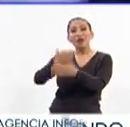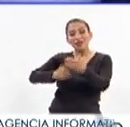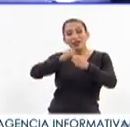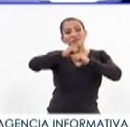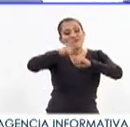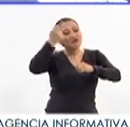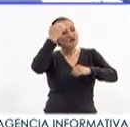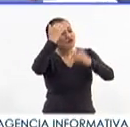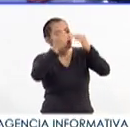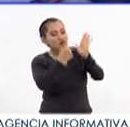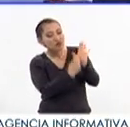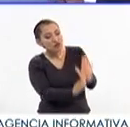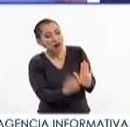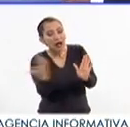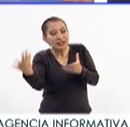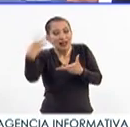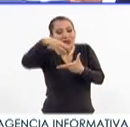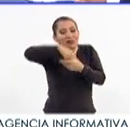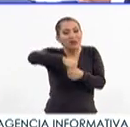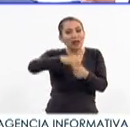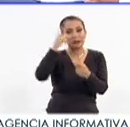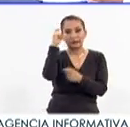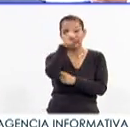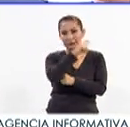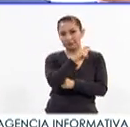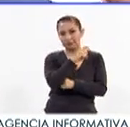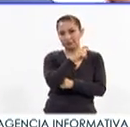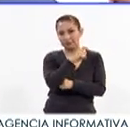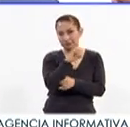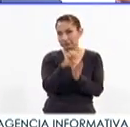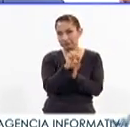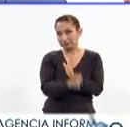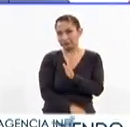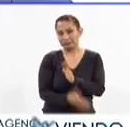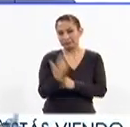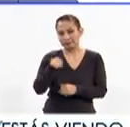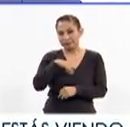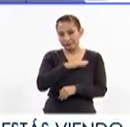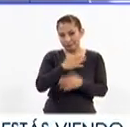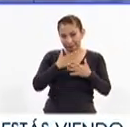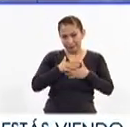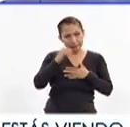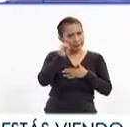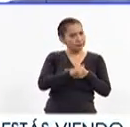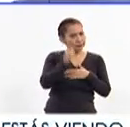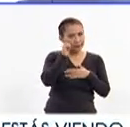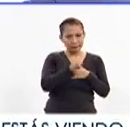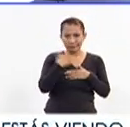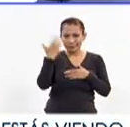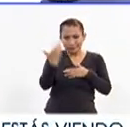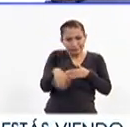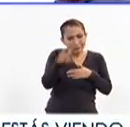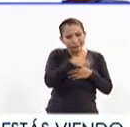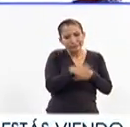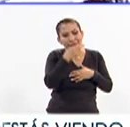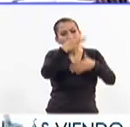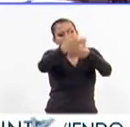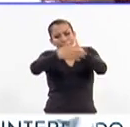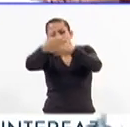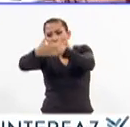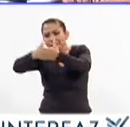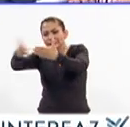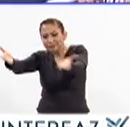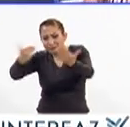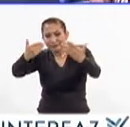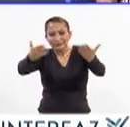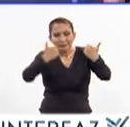difusión de estos. Hacer esa integración es complicada. Por ejemplo, nosotros siempre estamos en la búsqueda de convocatorias que